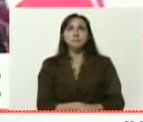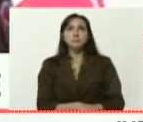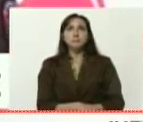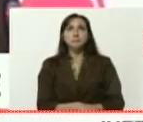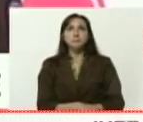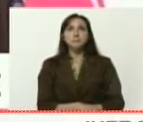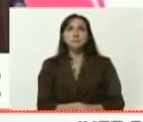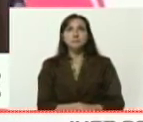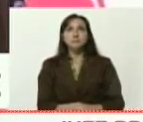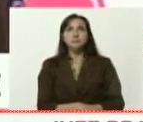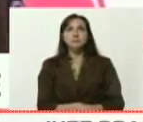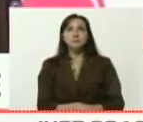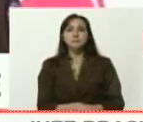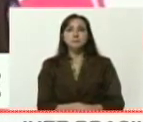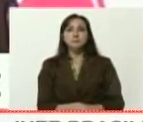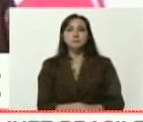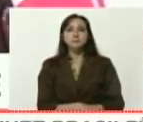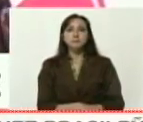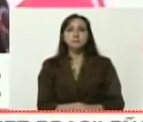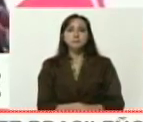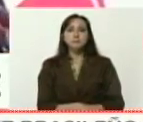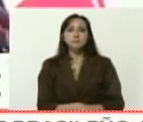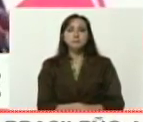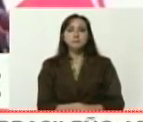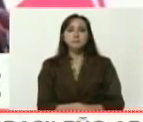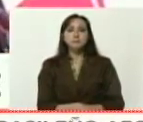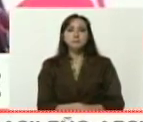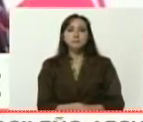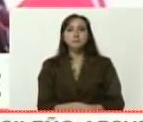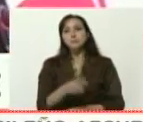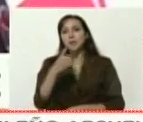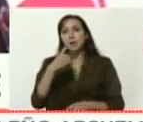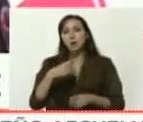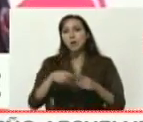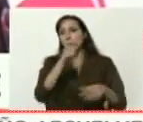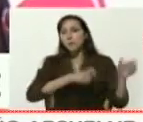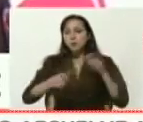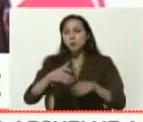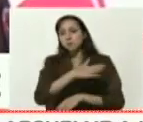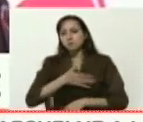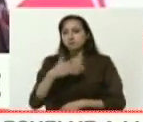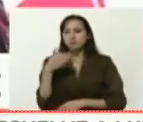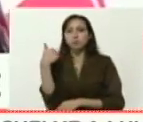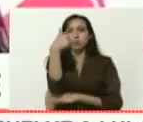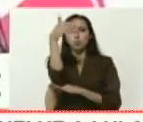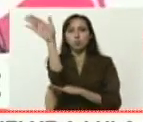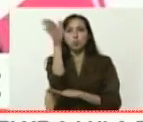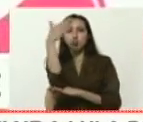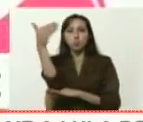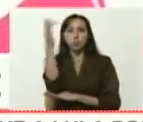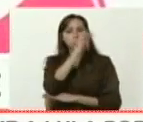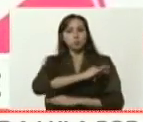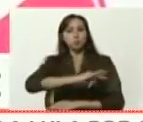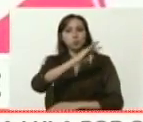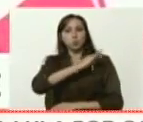Y en cuanto a aquellos que intentaron levantar la bandera del